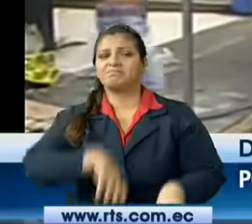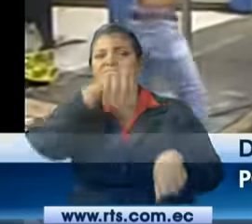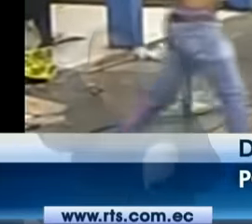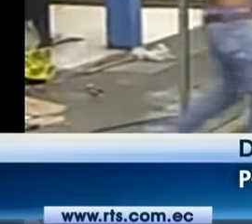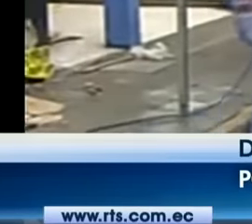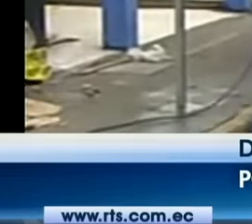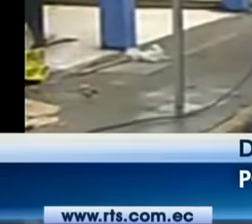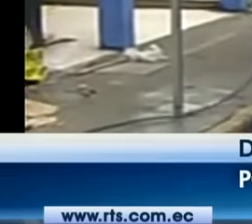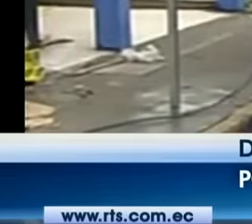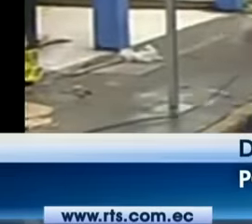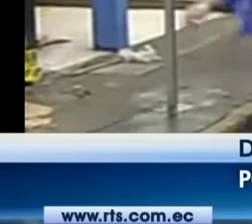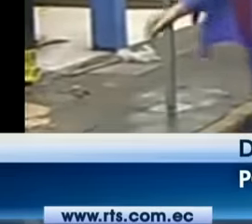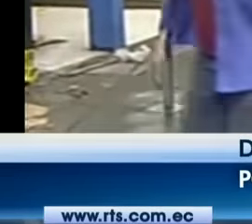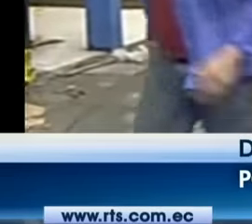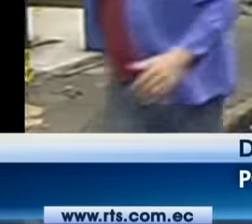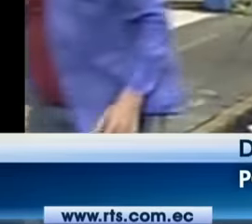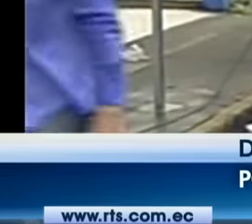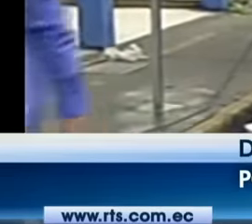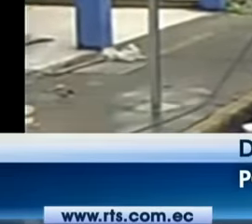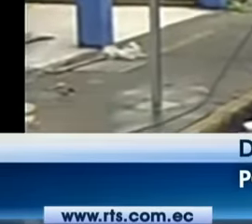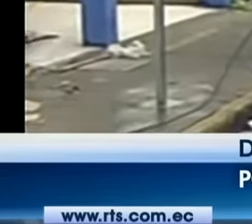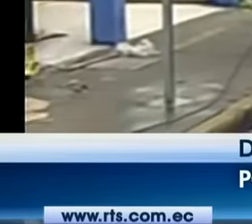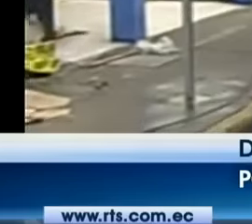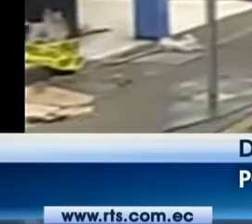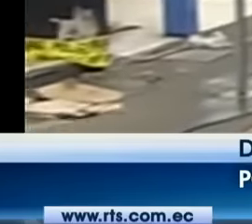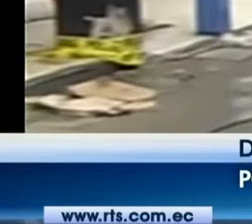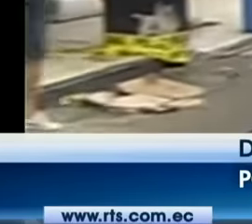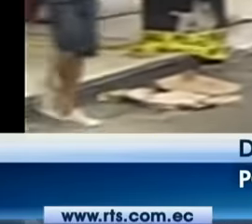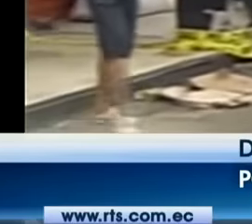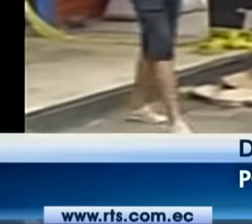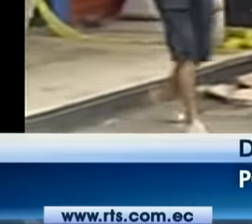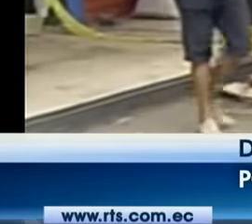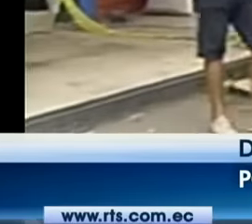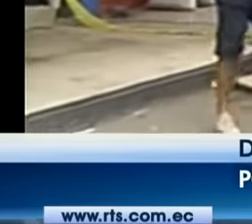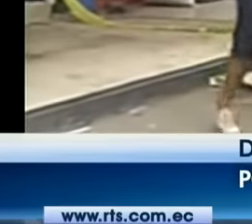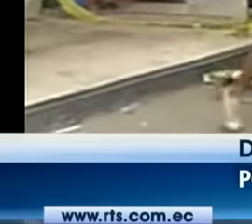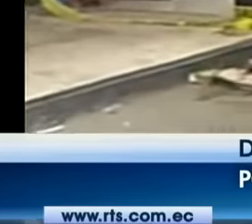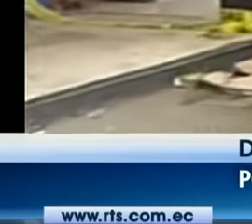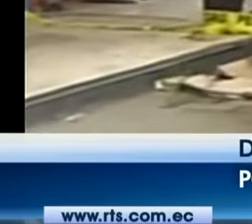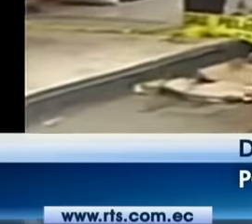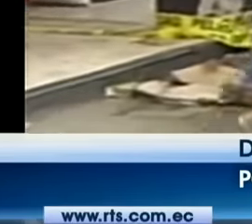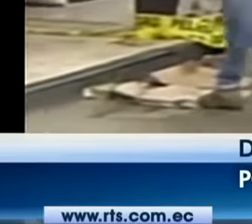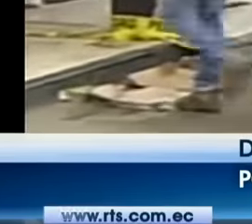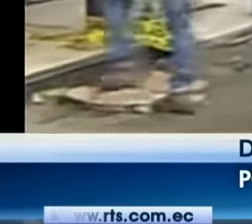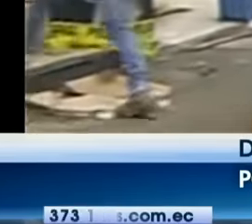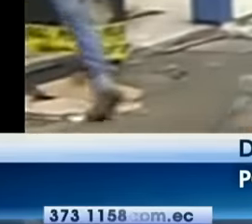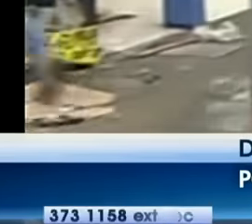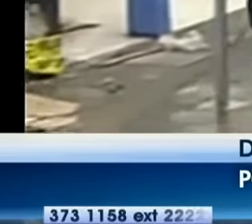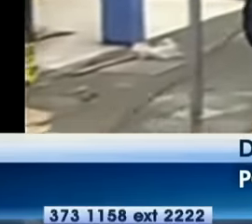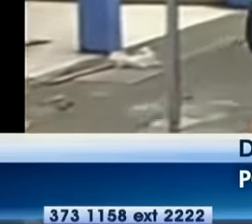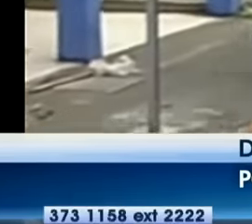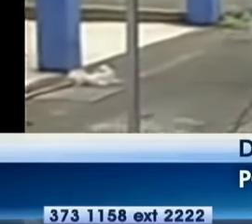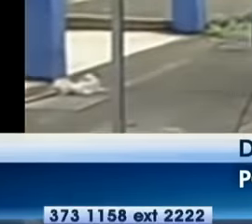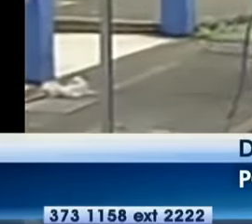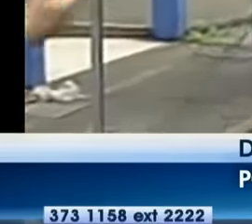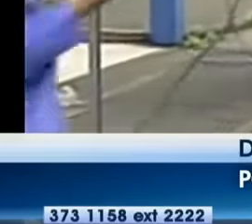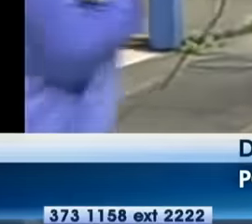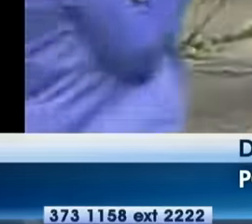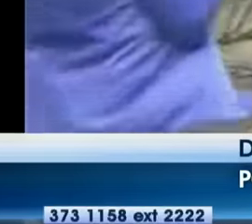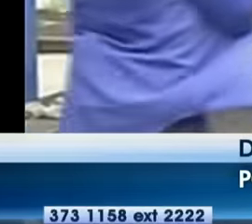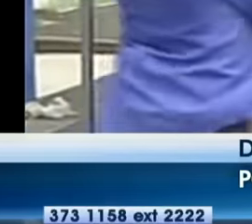Sí, principalmente el de al lado, que ahí donde vivía la dueña, está totalmente destrozado. Perfecto. Ok, bueno, entonces nosotros